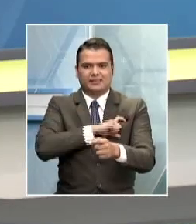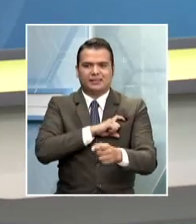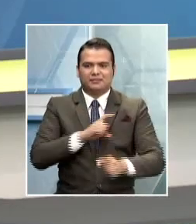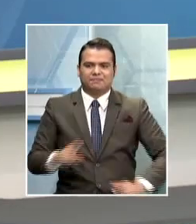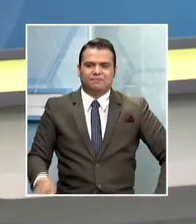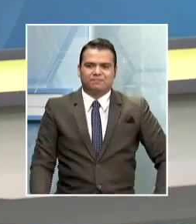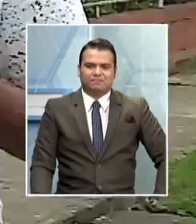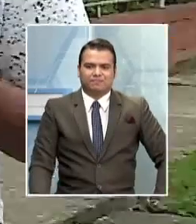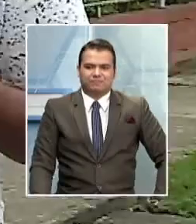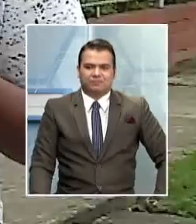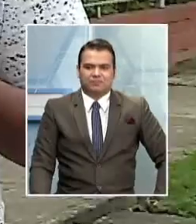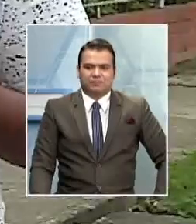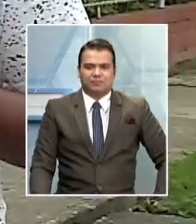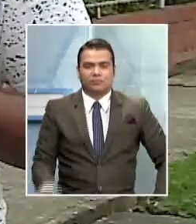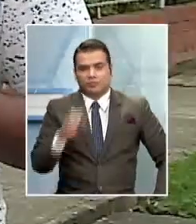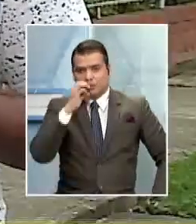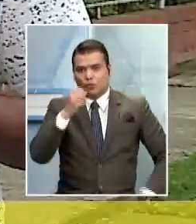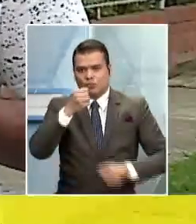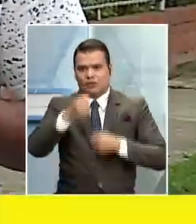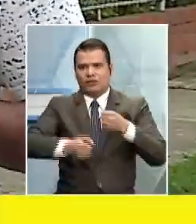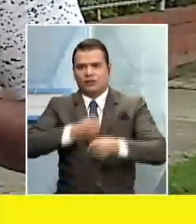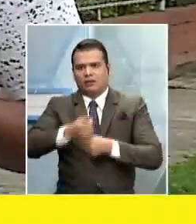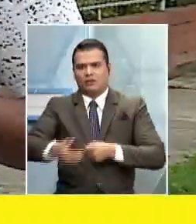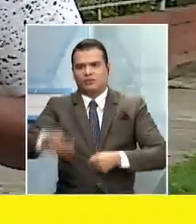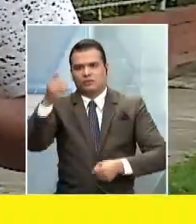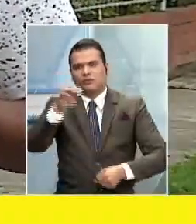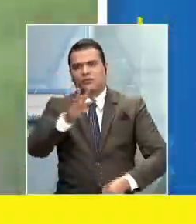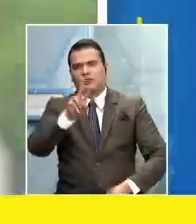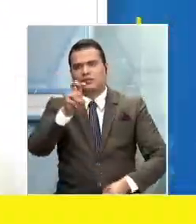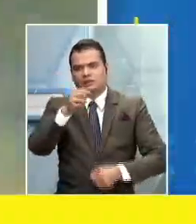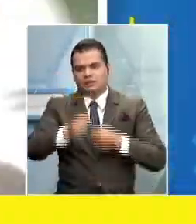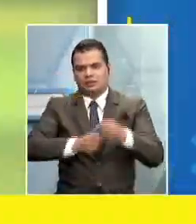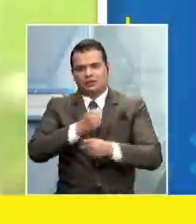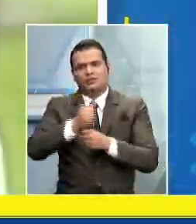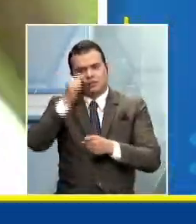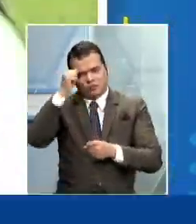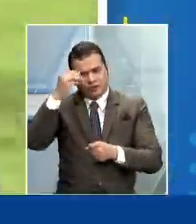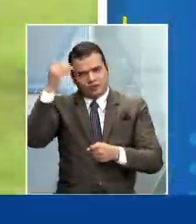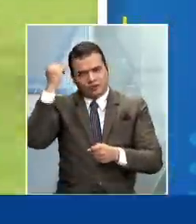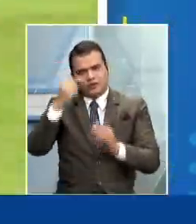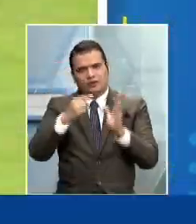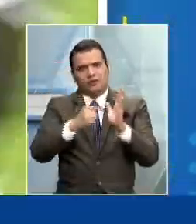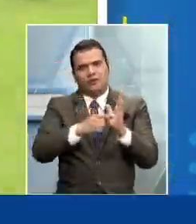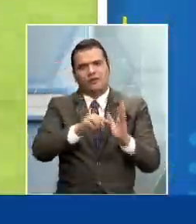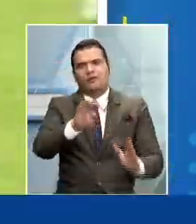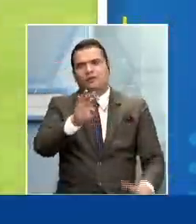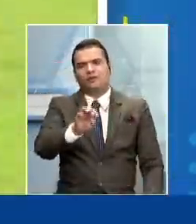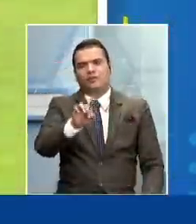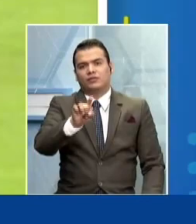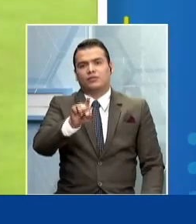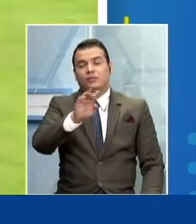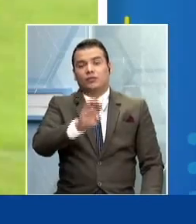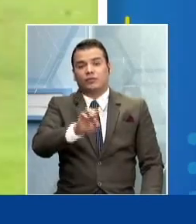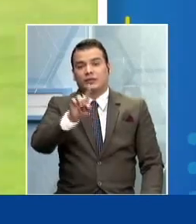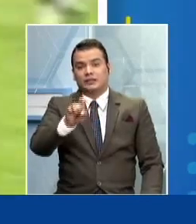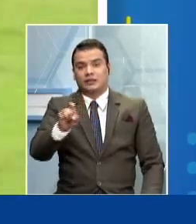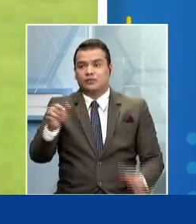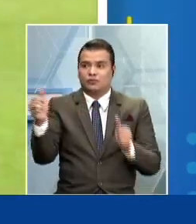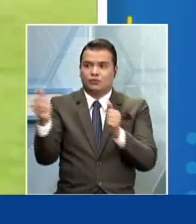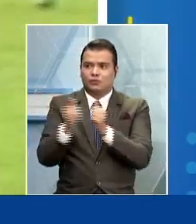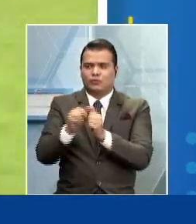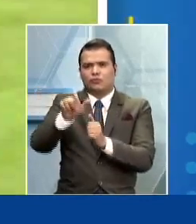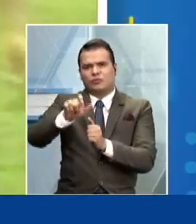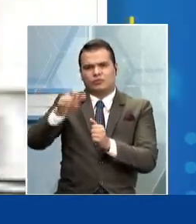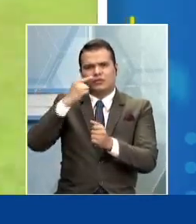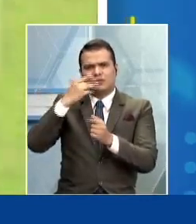Cali. A sus 47 años, Hamilton Ricard recuerda cómo en 1996 se quedaban junto a Edinson Mafla y Víctor